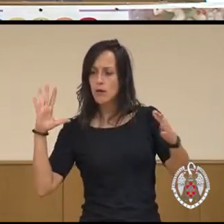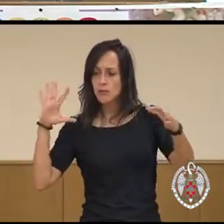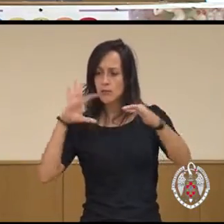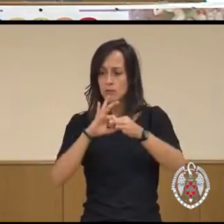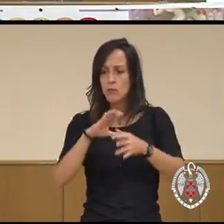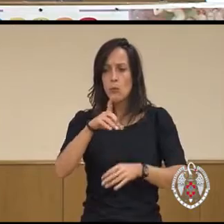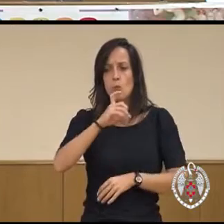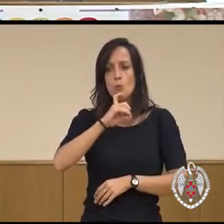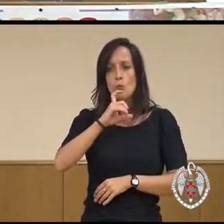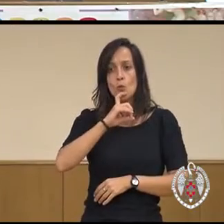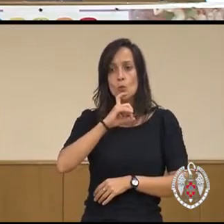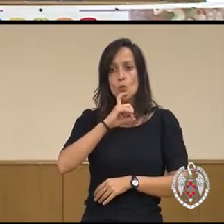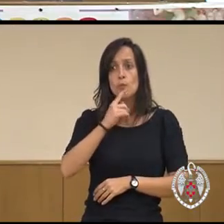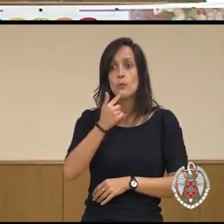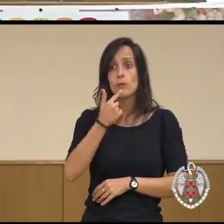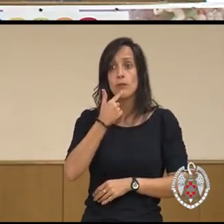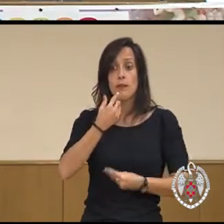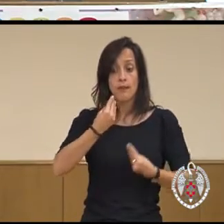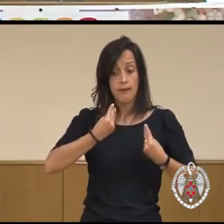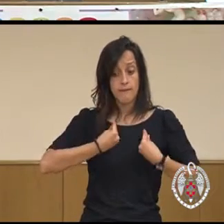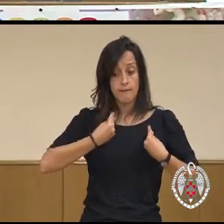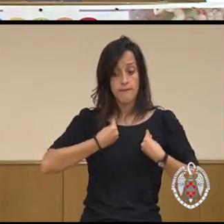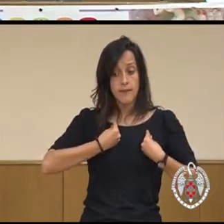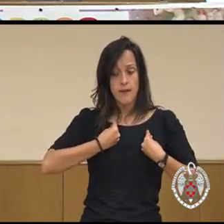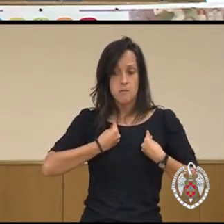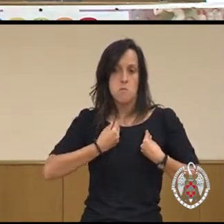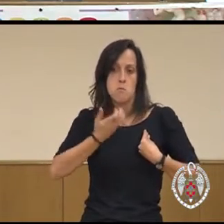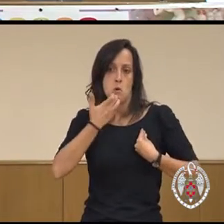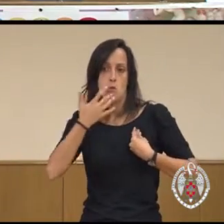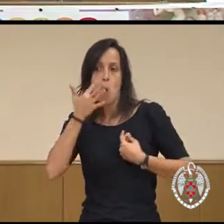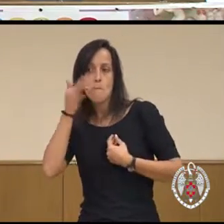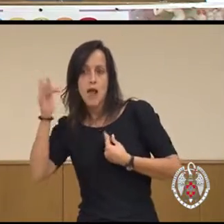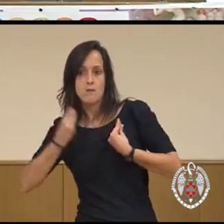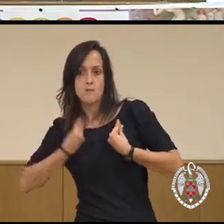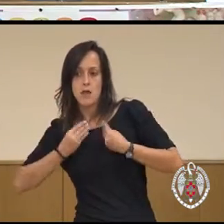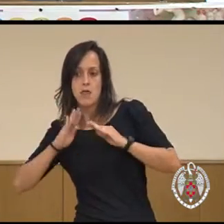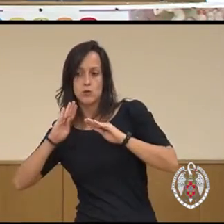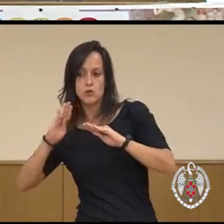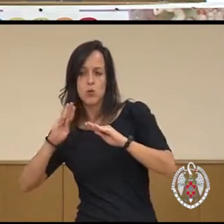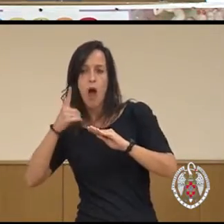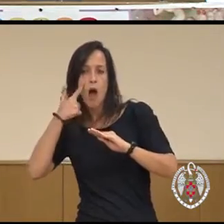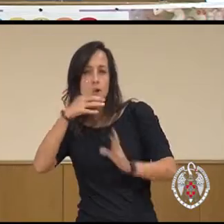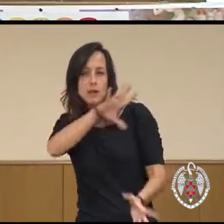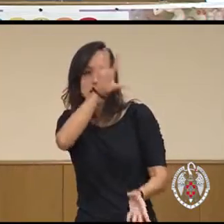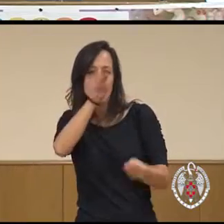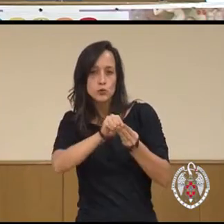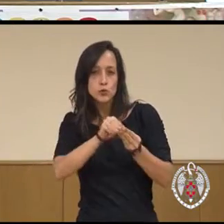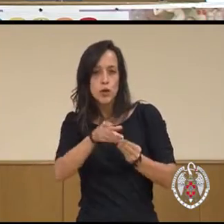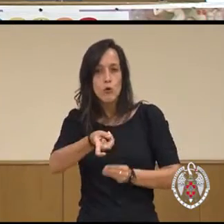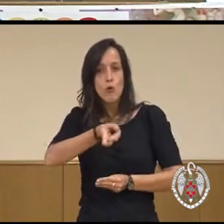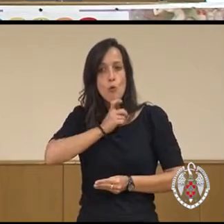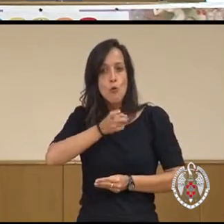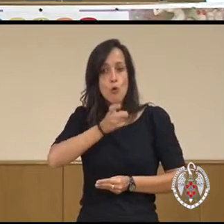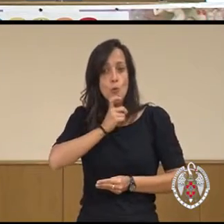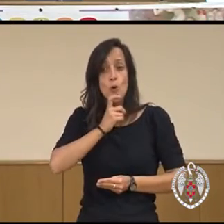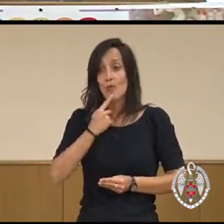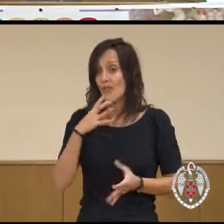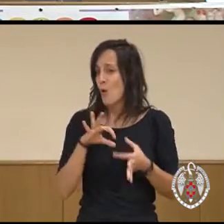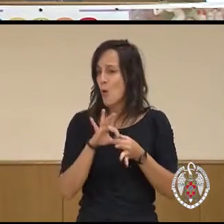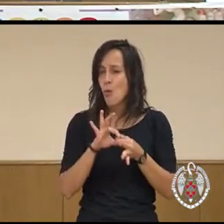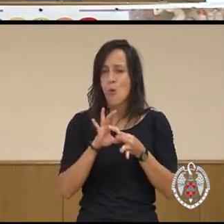que resuma toda la obra de Velázquez, si destilamos algo del conjunto de los cuadros de Velázquez, sacamos la vida de Felipe